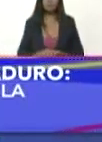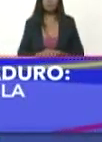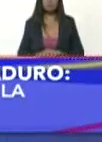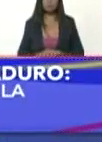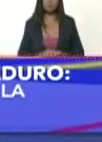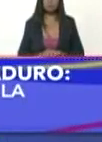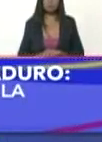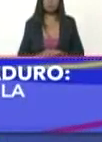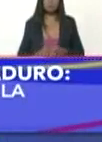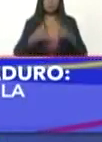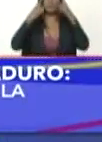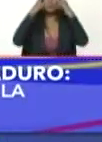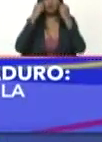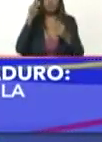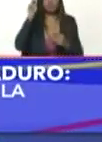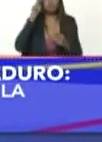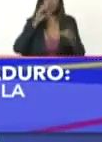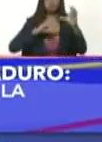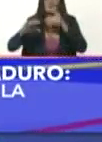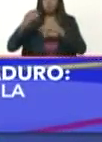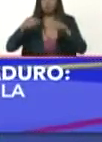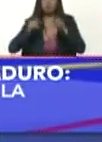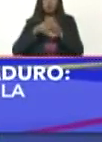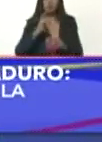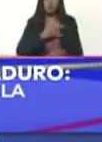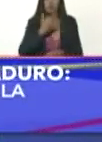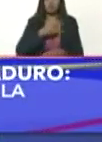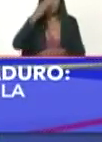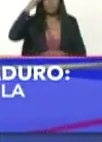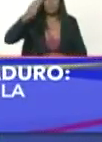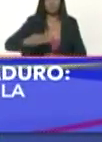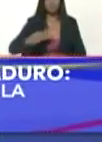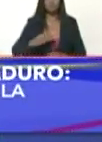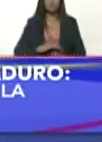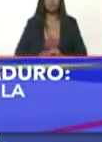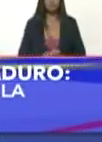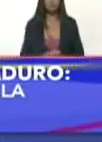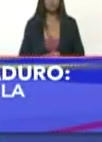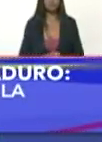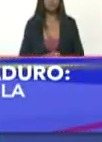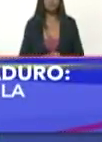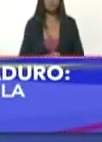académicos, pedagógicos, comunicacionales de la Universidad Militar Bolivariana.